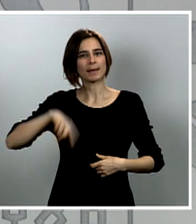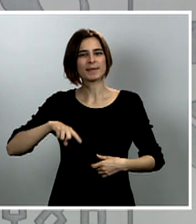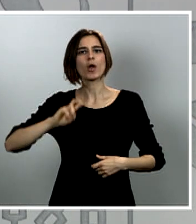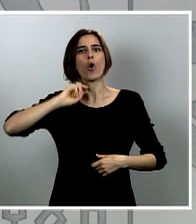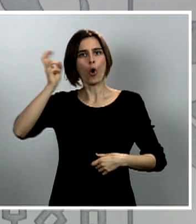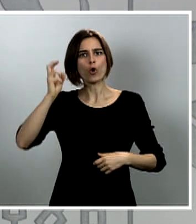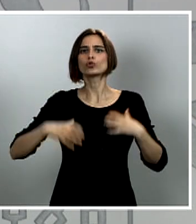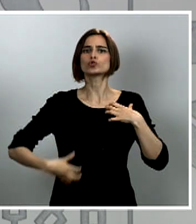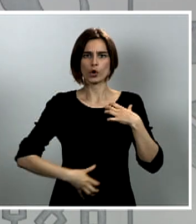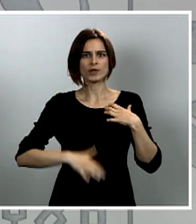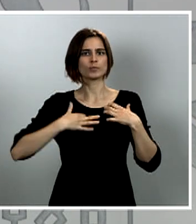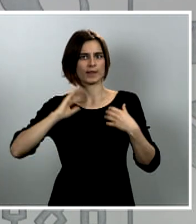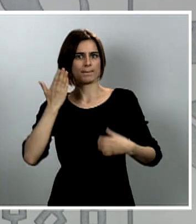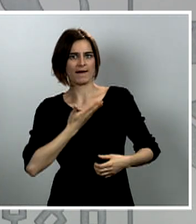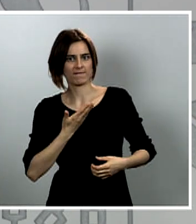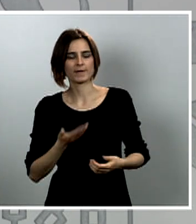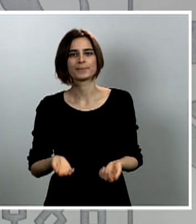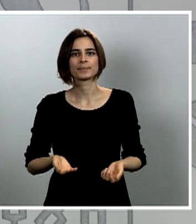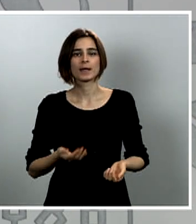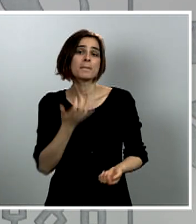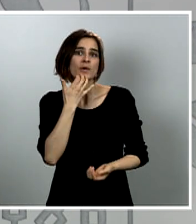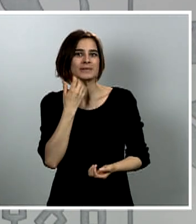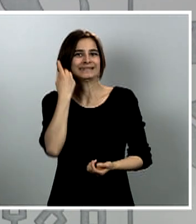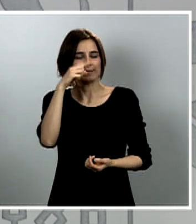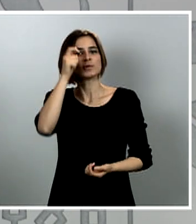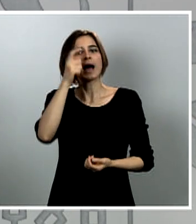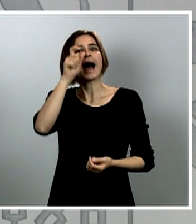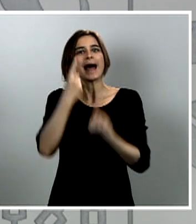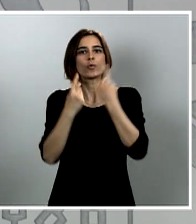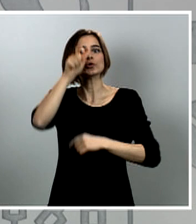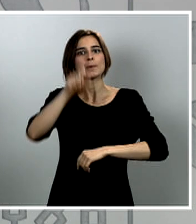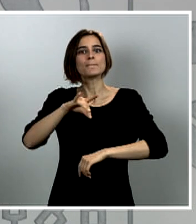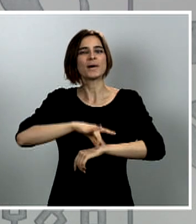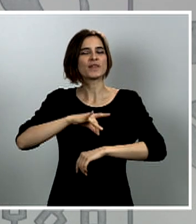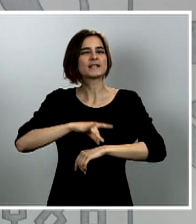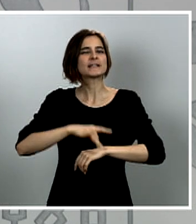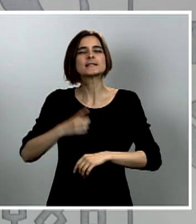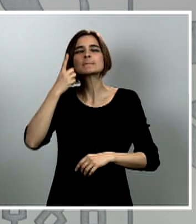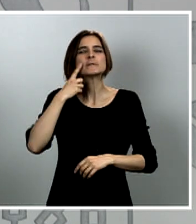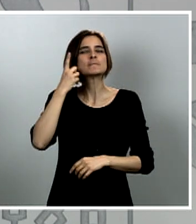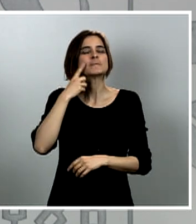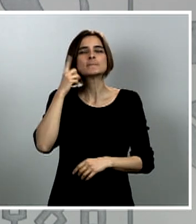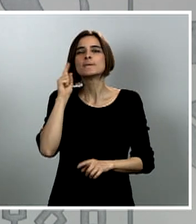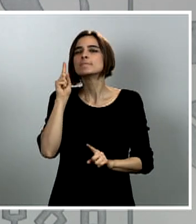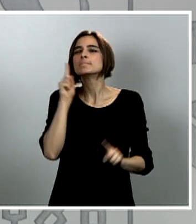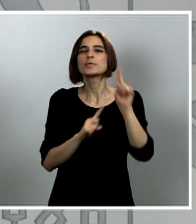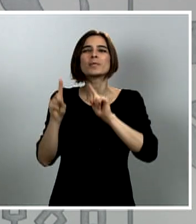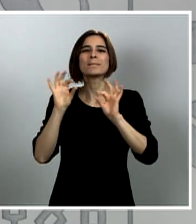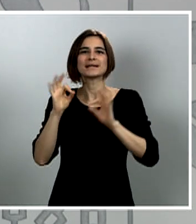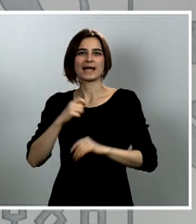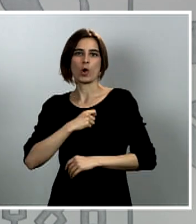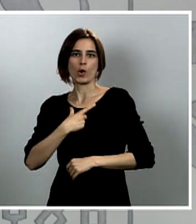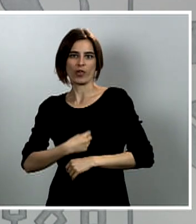órganos. Sabemos que hay pacientes que inician el cuadro o que tienen problemas fundamentalmente relacionados con el corazón,